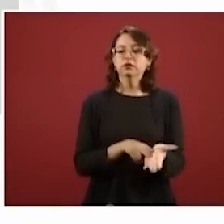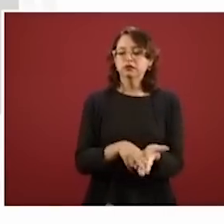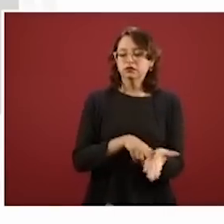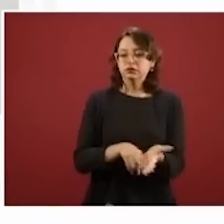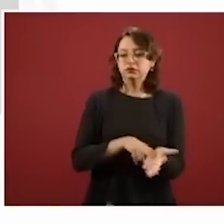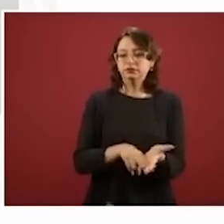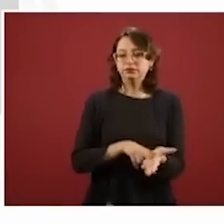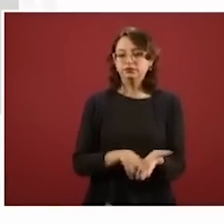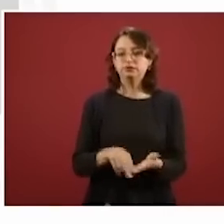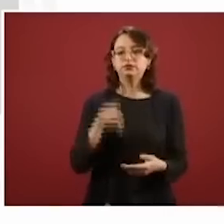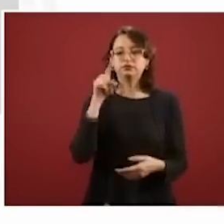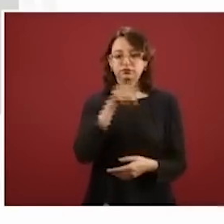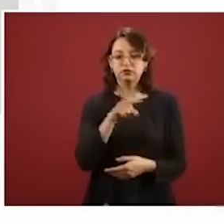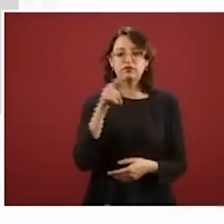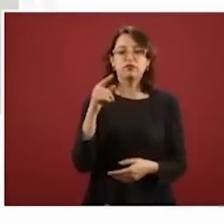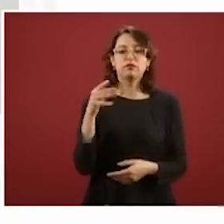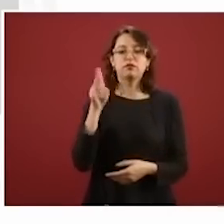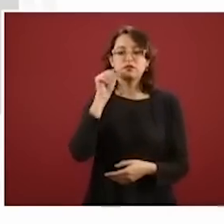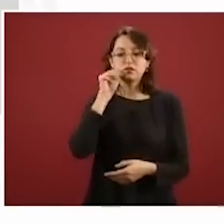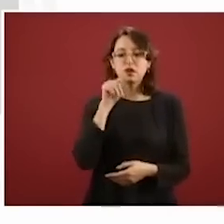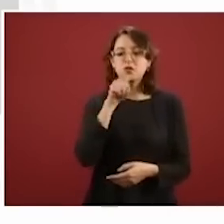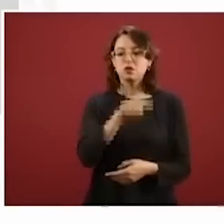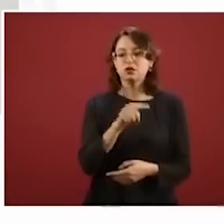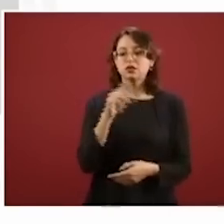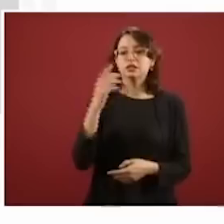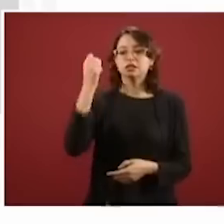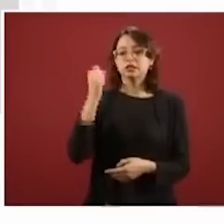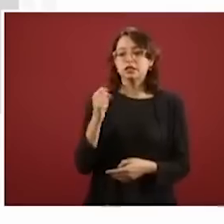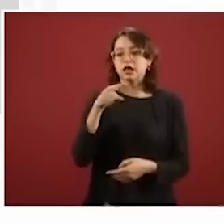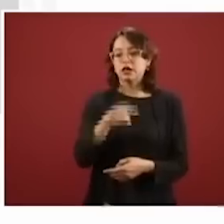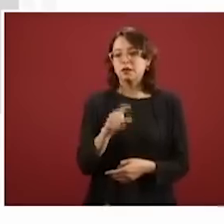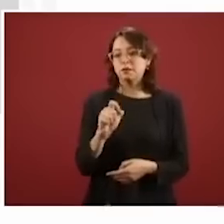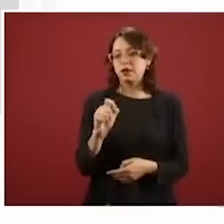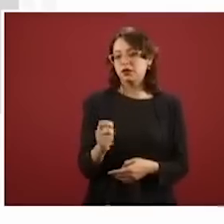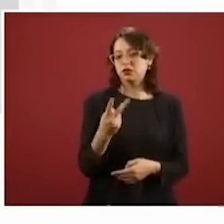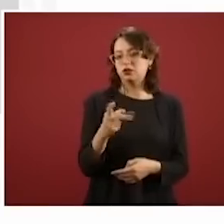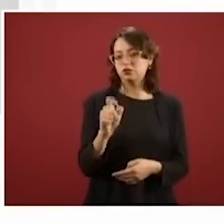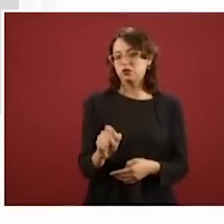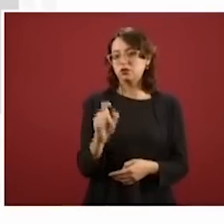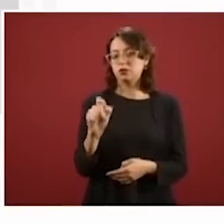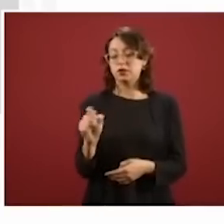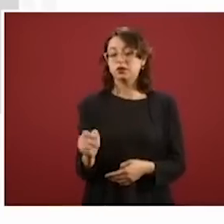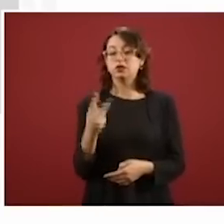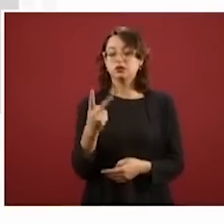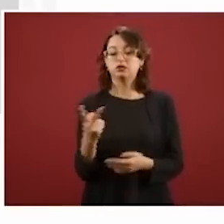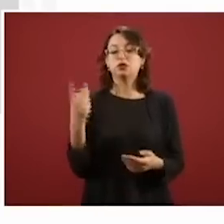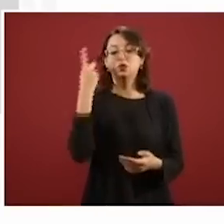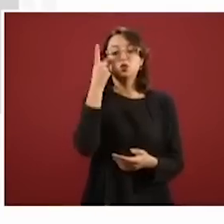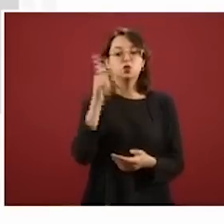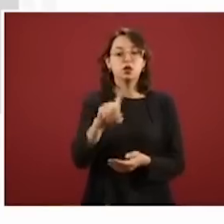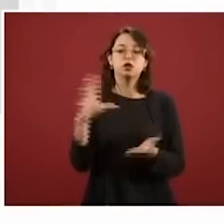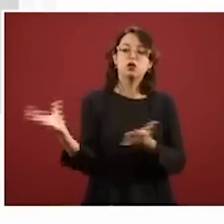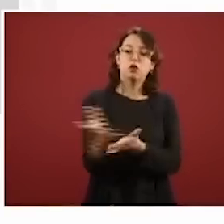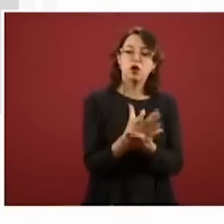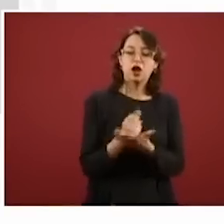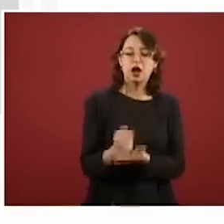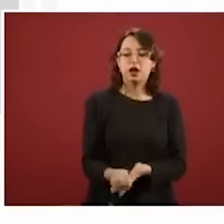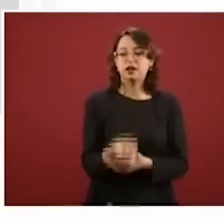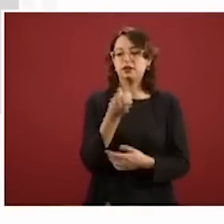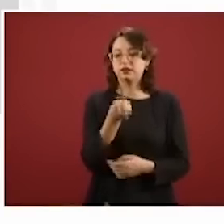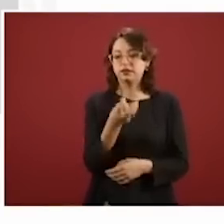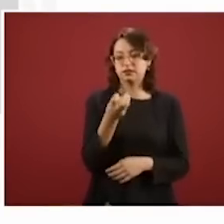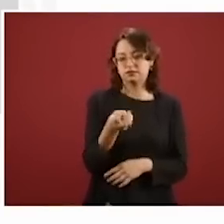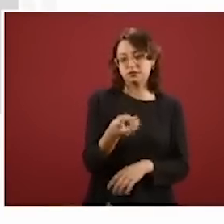en Ahome, Sinaloa, 22 pesos con 22 centavos por litro, con un margen de 3 pesos 55 centavos. Y